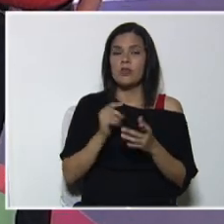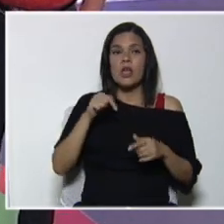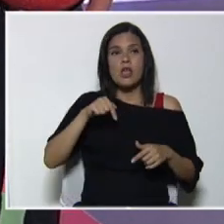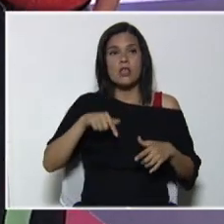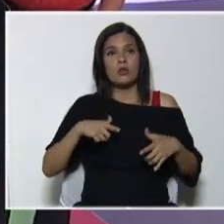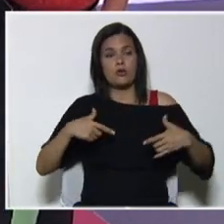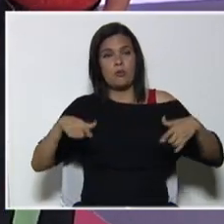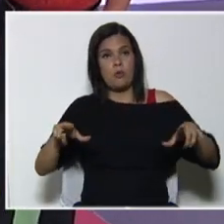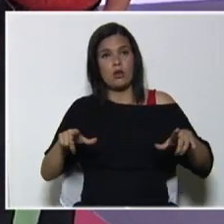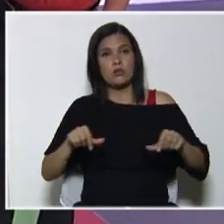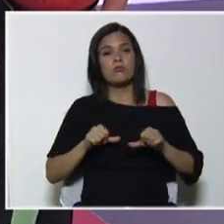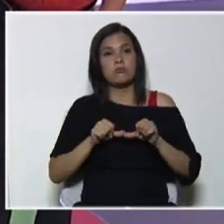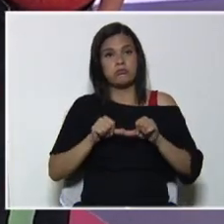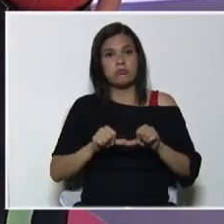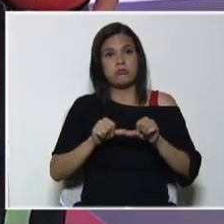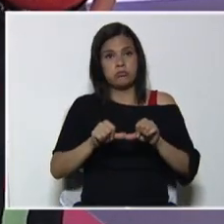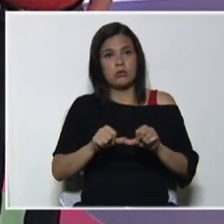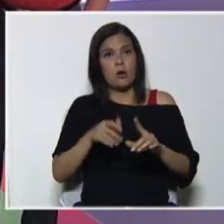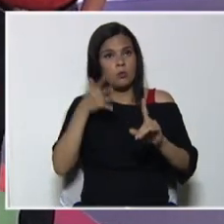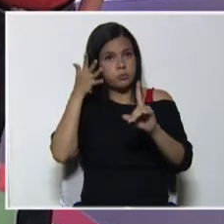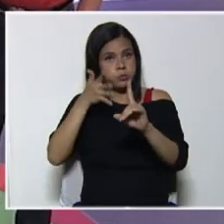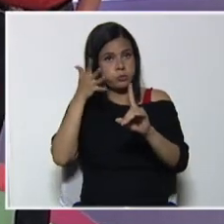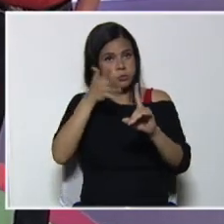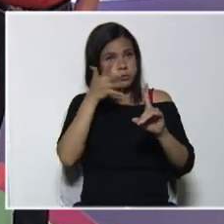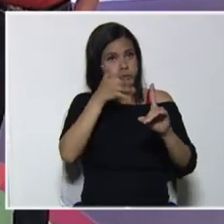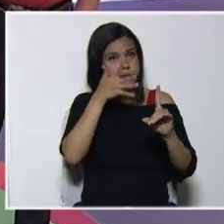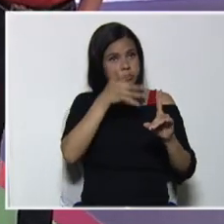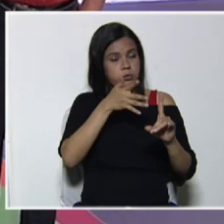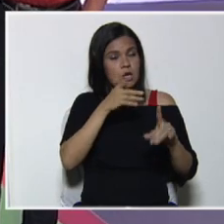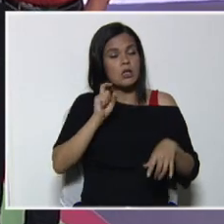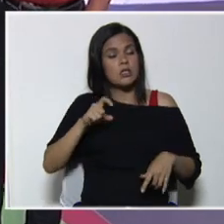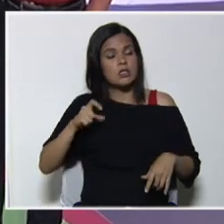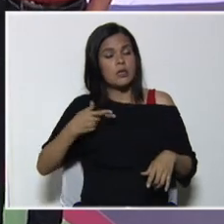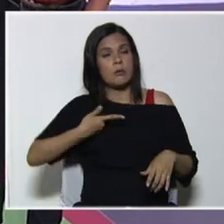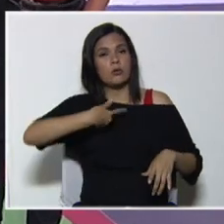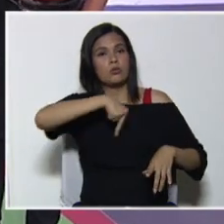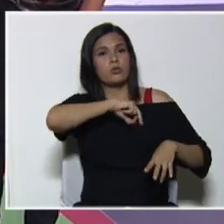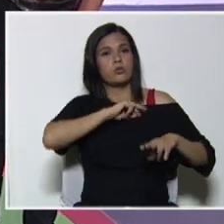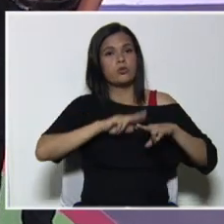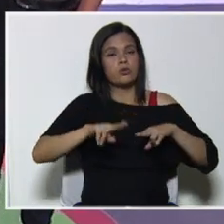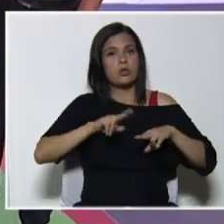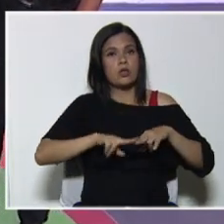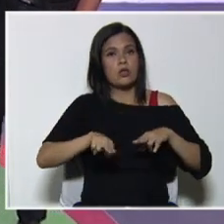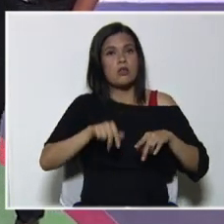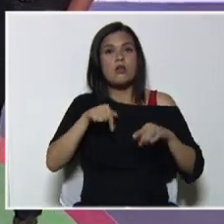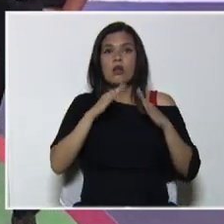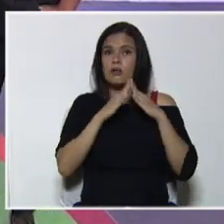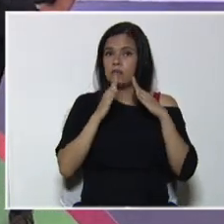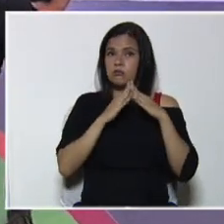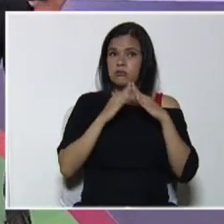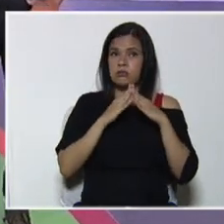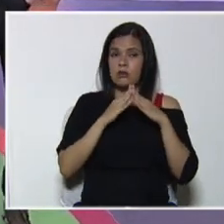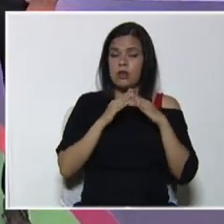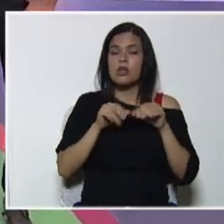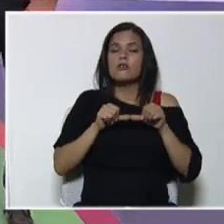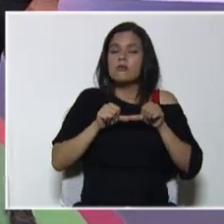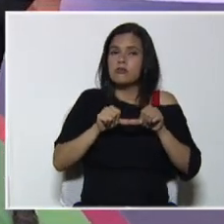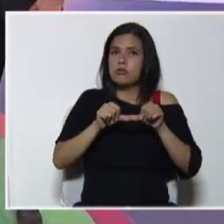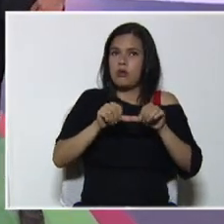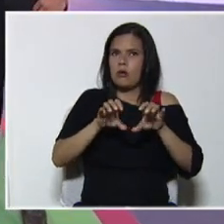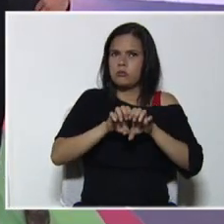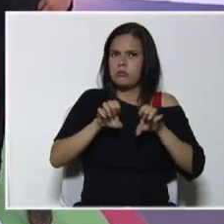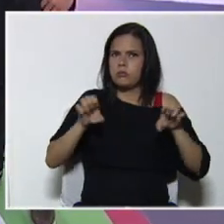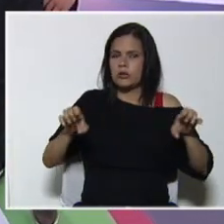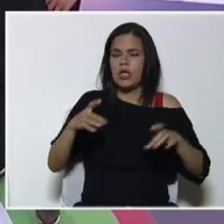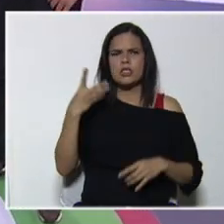espacio, continuamos brindándoles las orientaciones necesarias para que nuestros niños, niñas, desde el hogar, continúen con su educación,